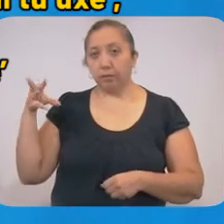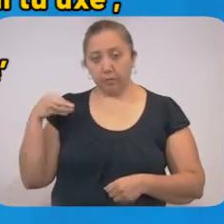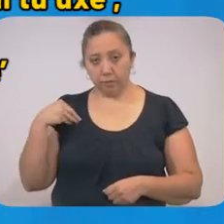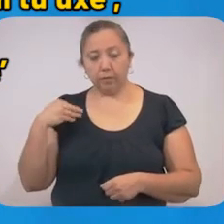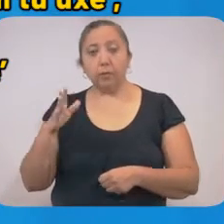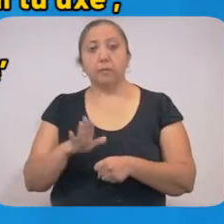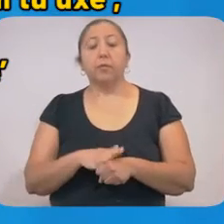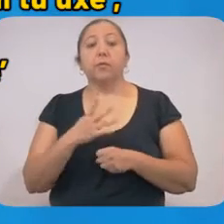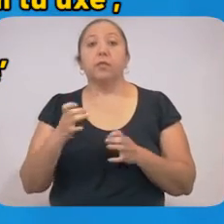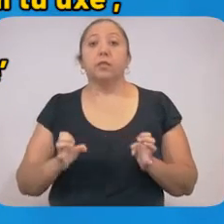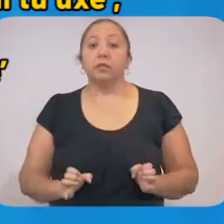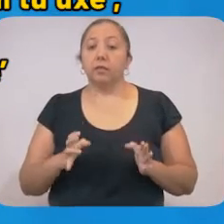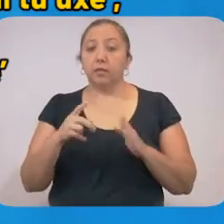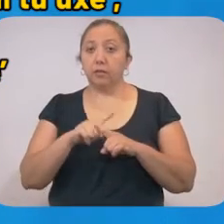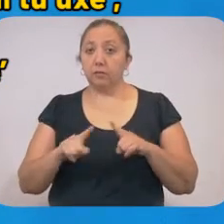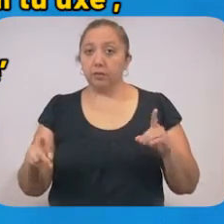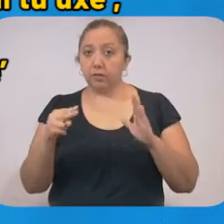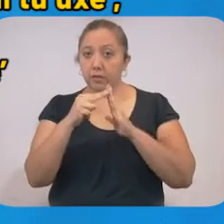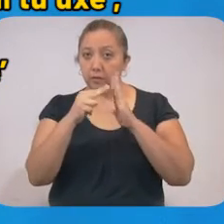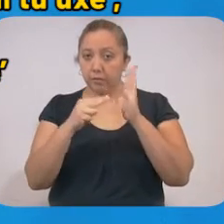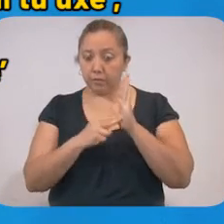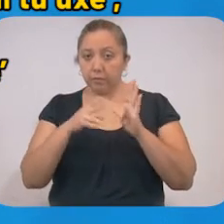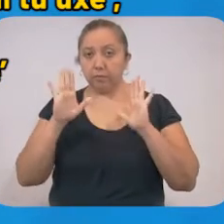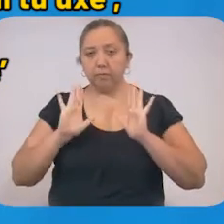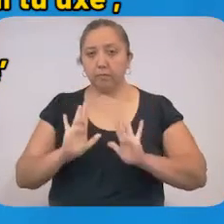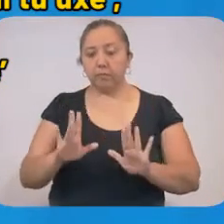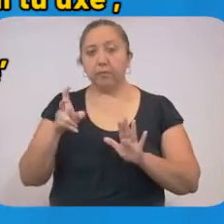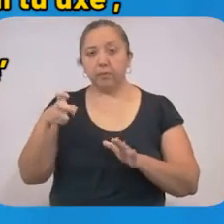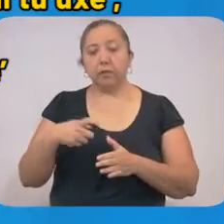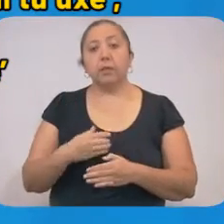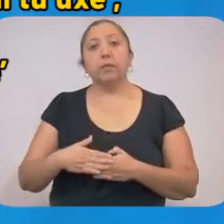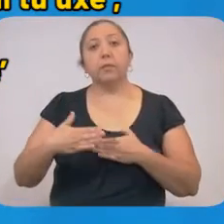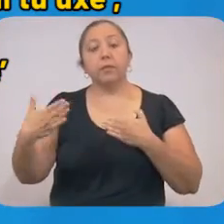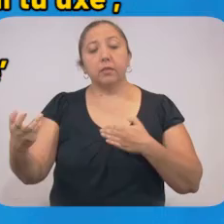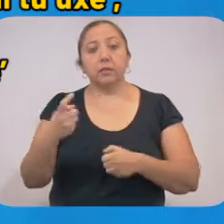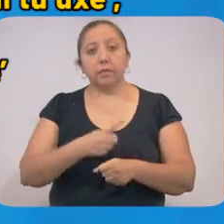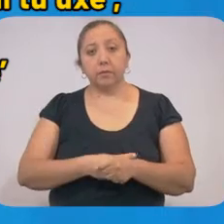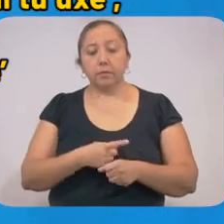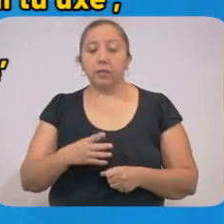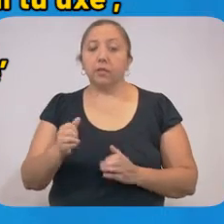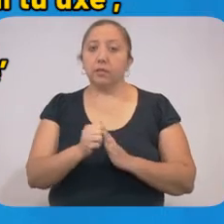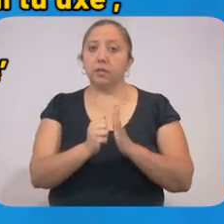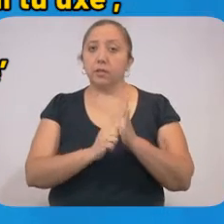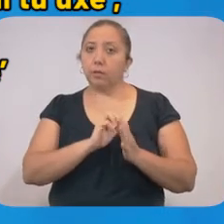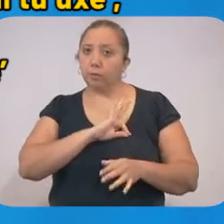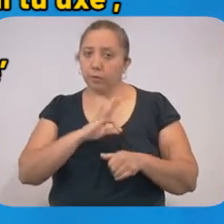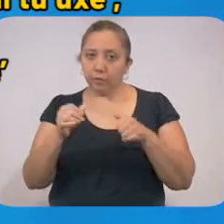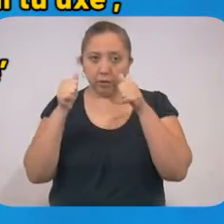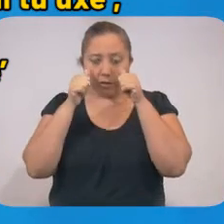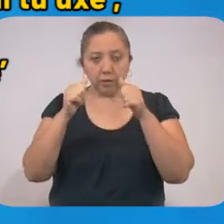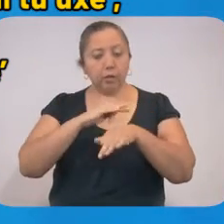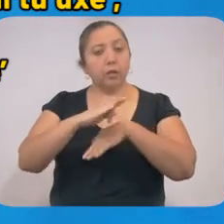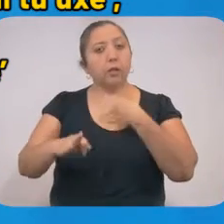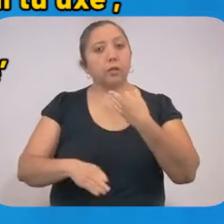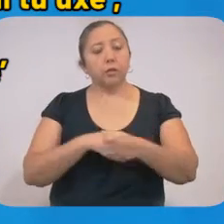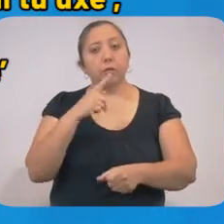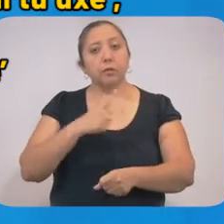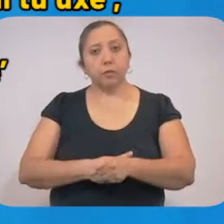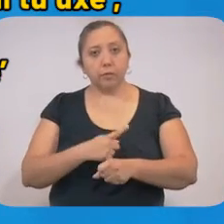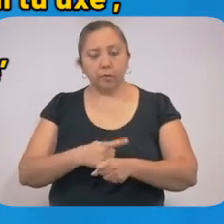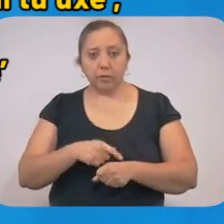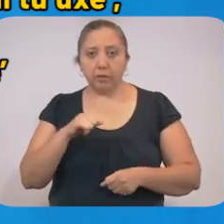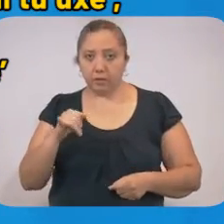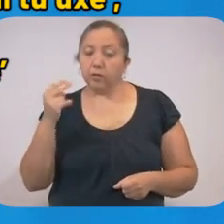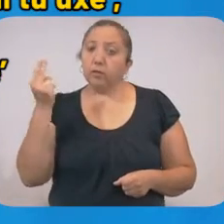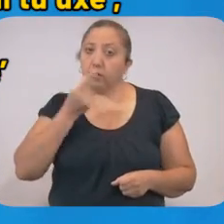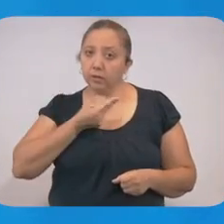contagio, por lo que se han establecido diversas medidas para frenar el avance de esta enfermedad y el sistema de salud pueda atender a todos los contagiados que